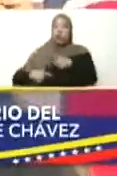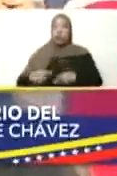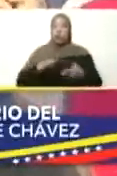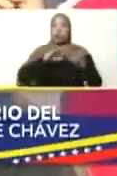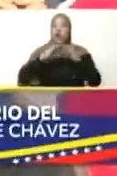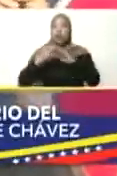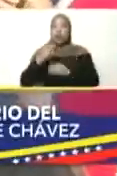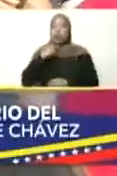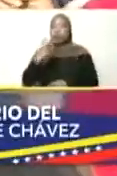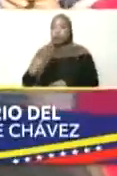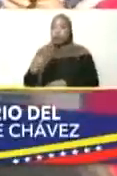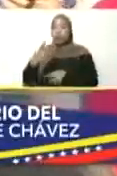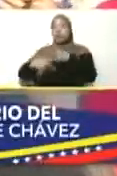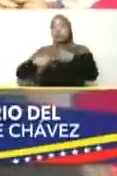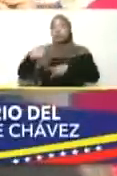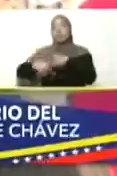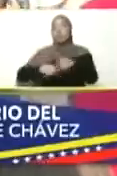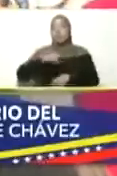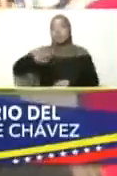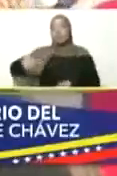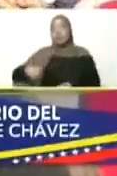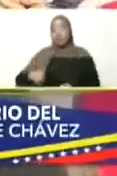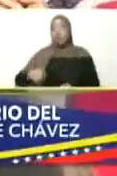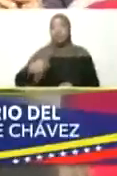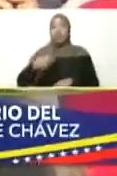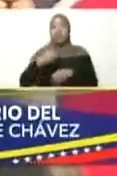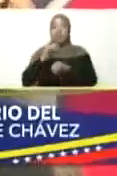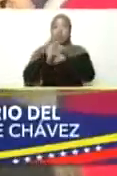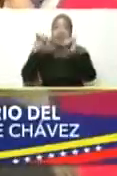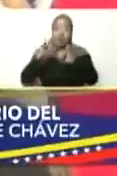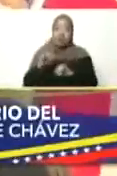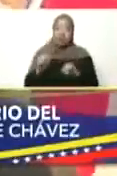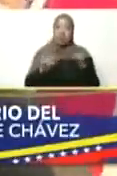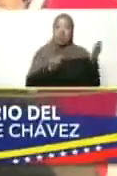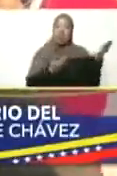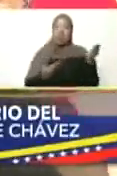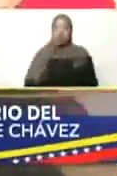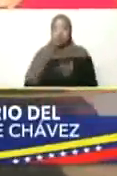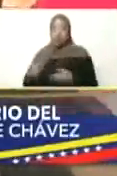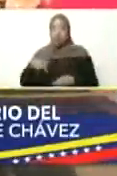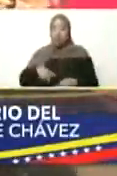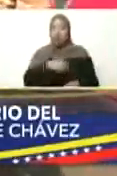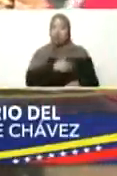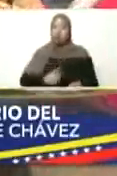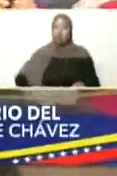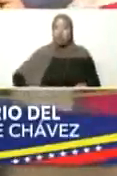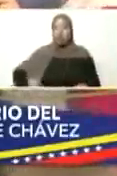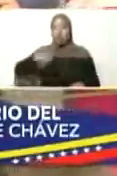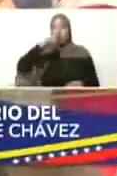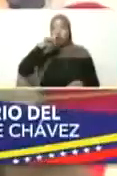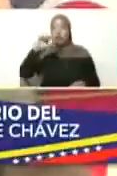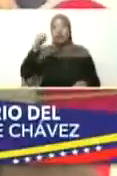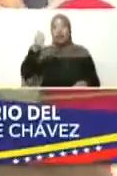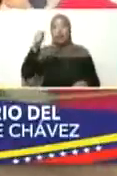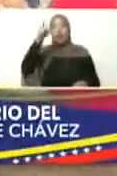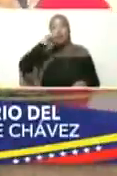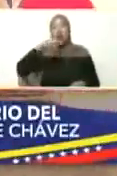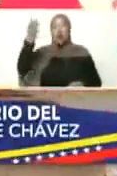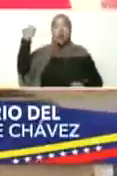vocera de producción. Para nosotros es una gran felicidad tenerlo el día de hoy aquí, tenerlo hace 10 años del golpe de timón del